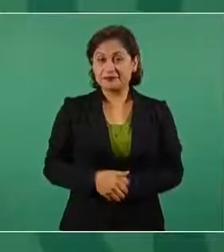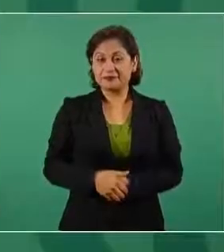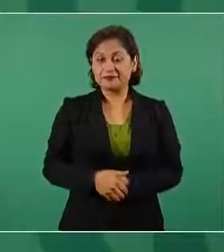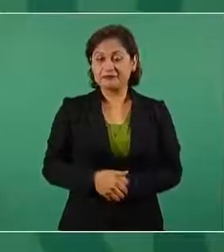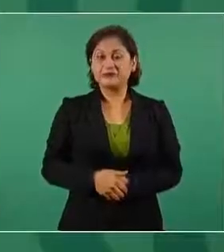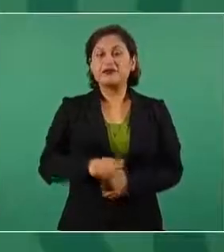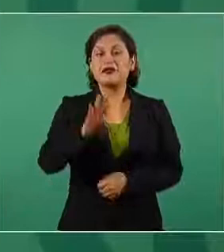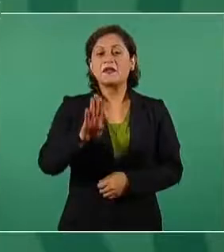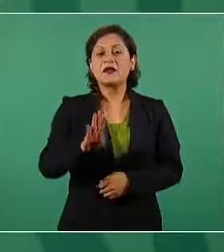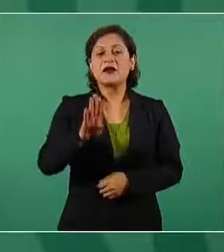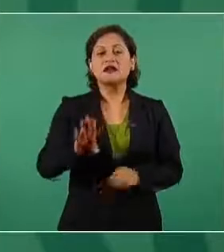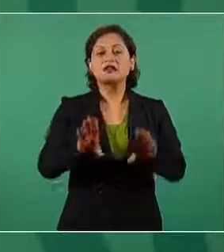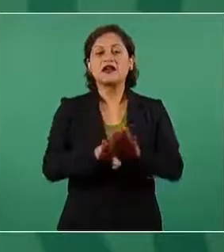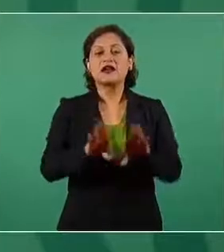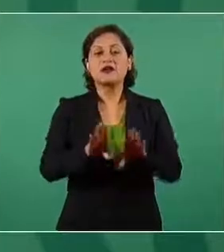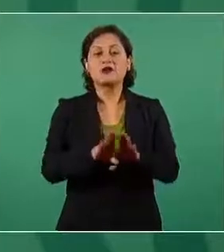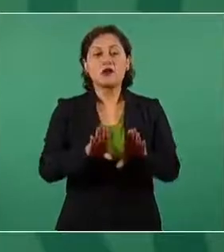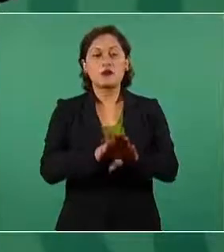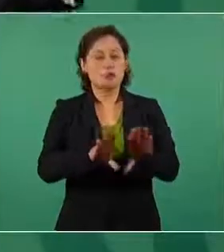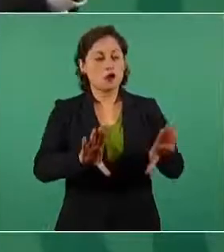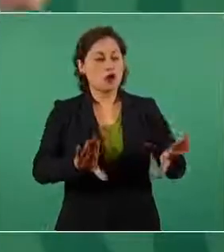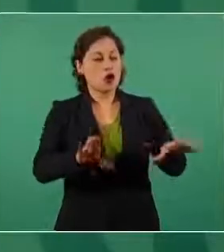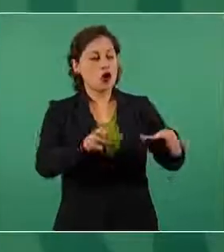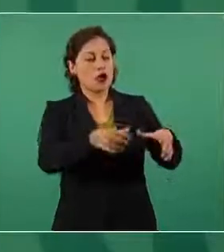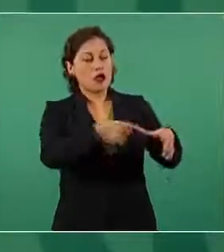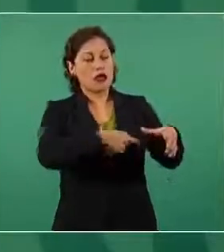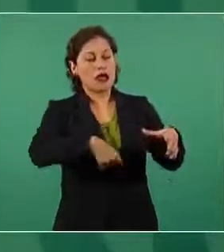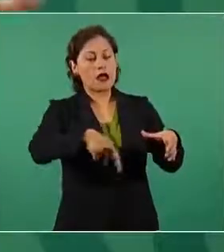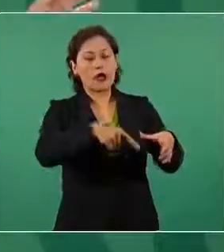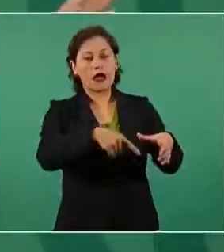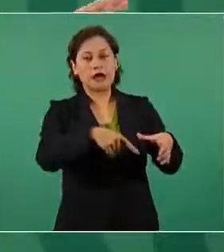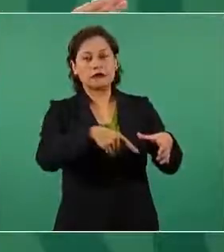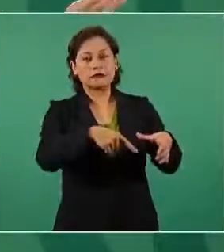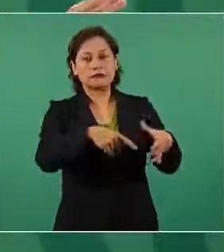el castillo de la pureza. Ahí no